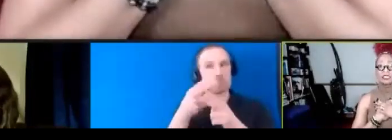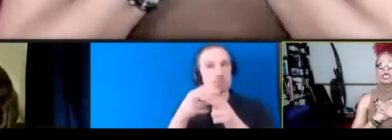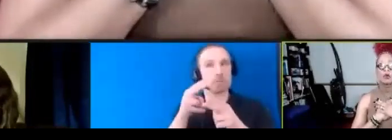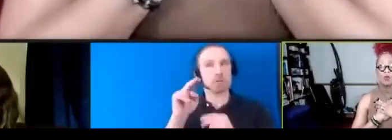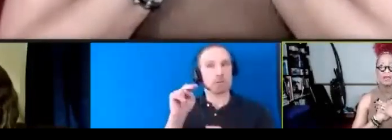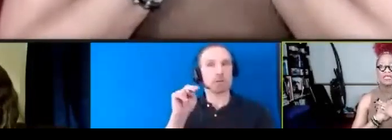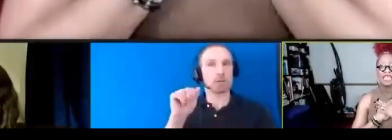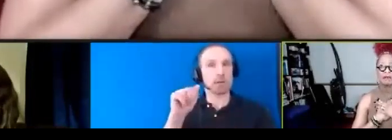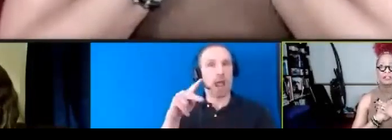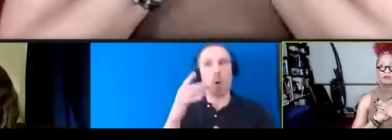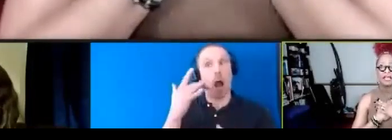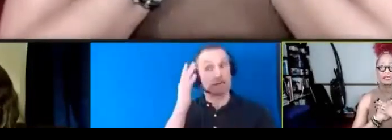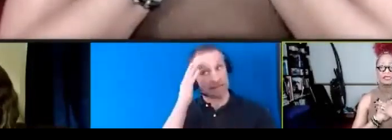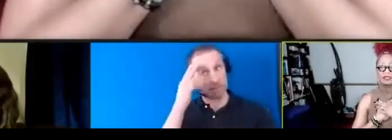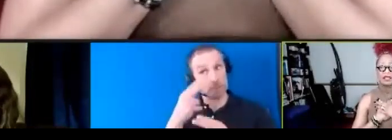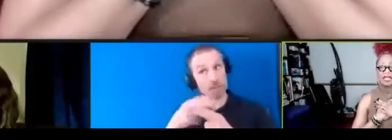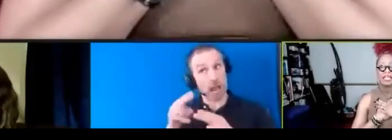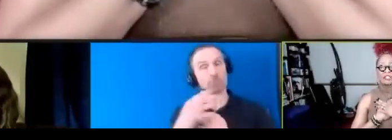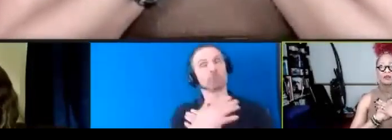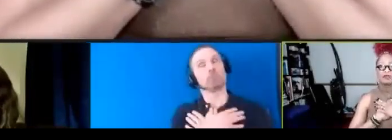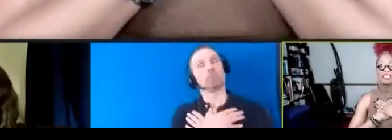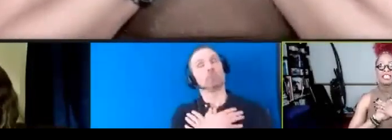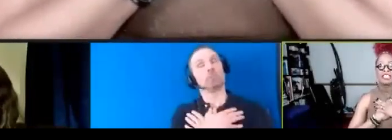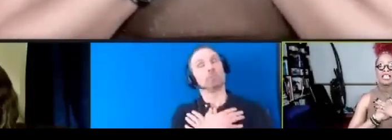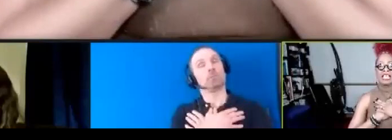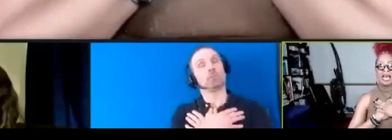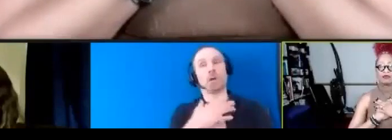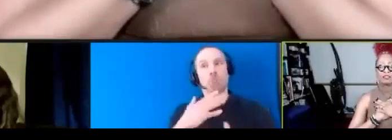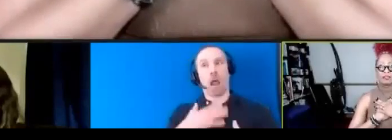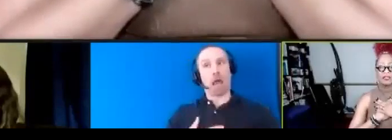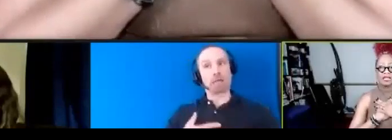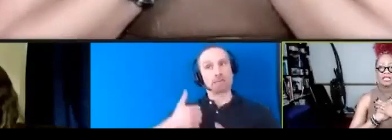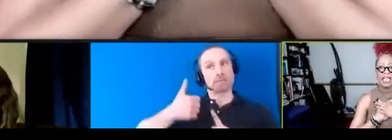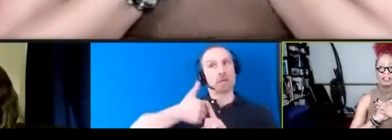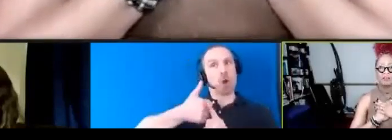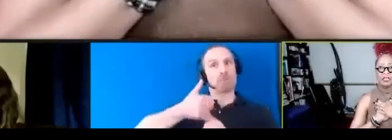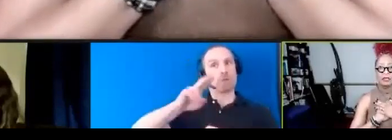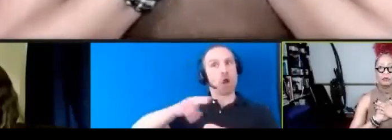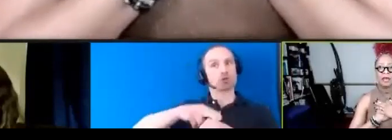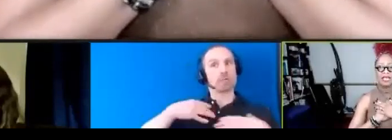afuera y siento tu cuerpo llenándose de aire